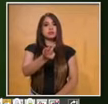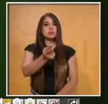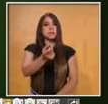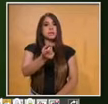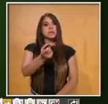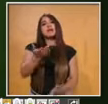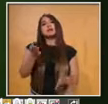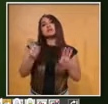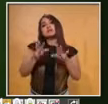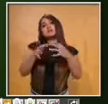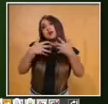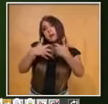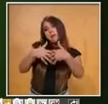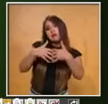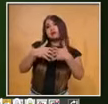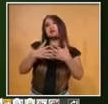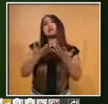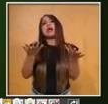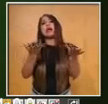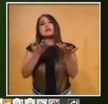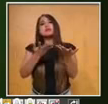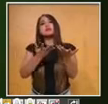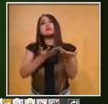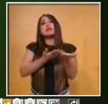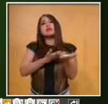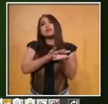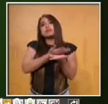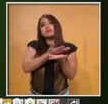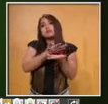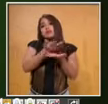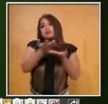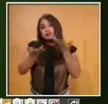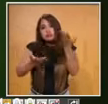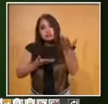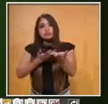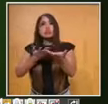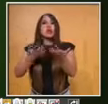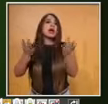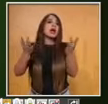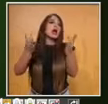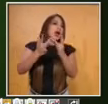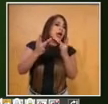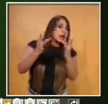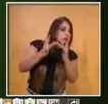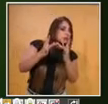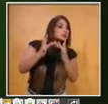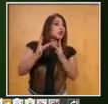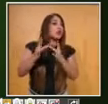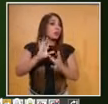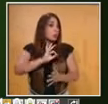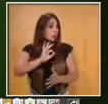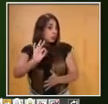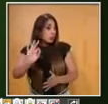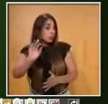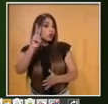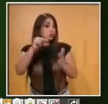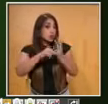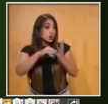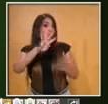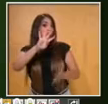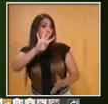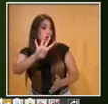de redes y medios sociales. Surgió en el 2004 y puedes tener contacto con personas